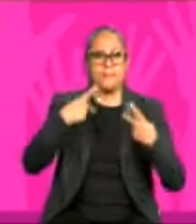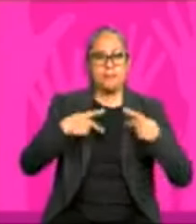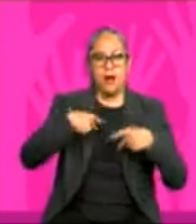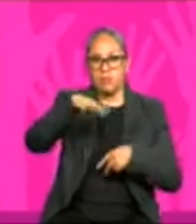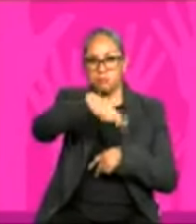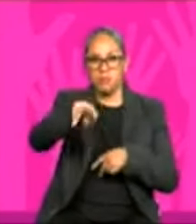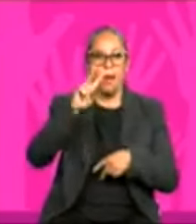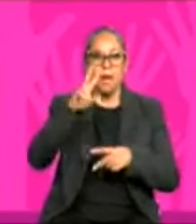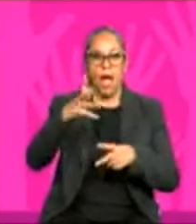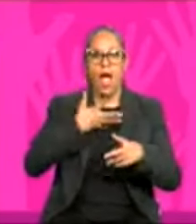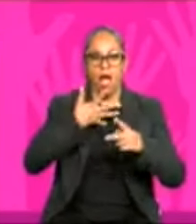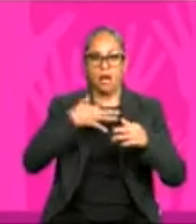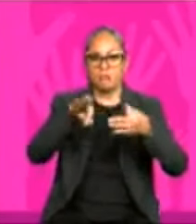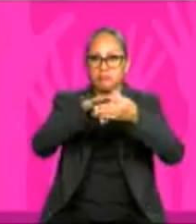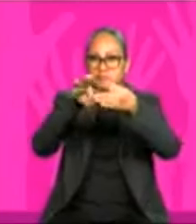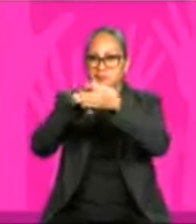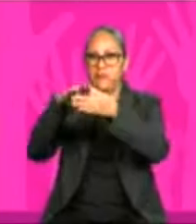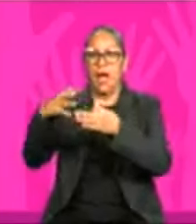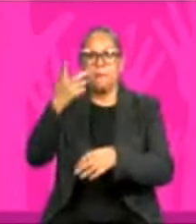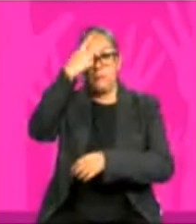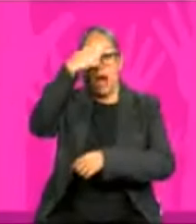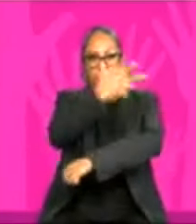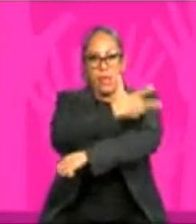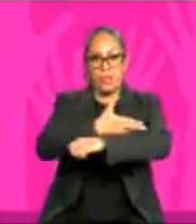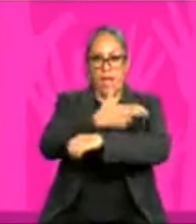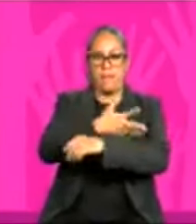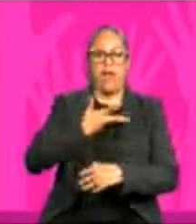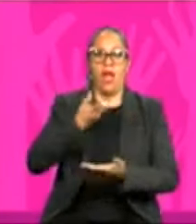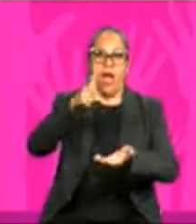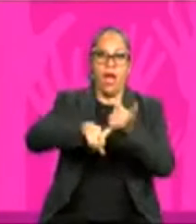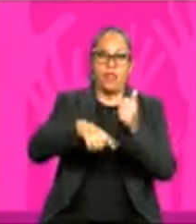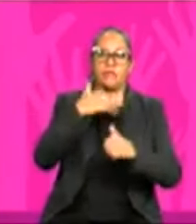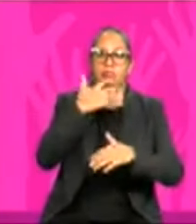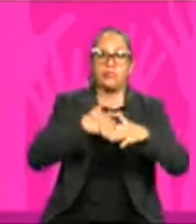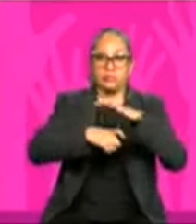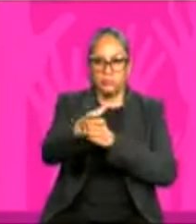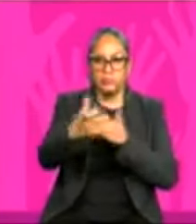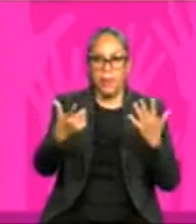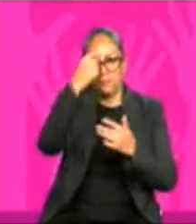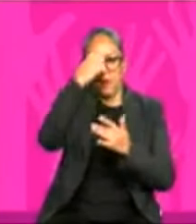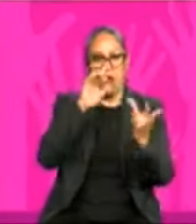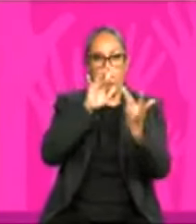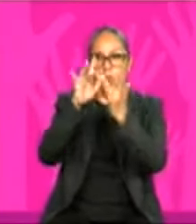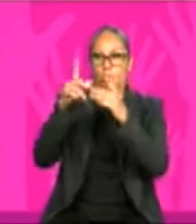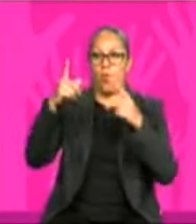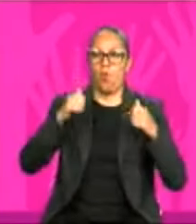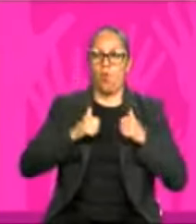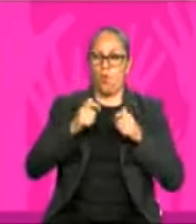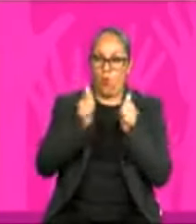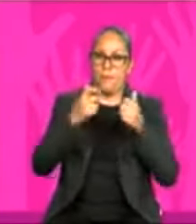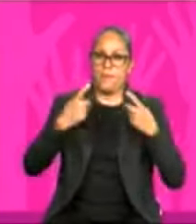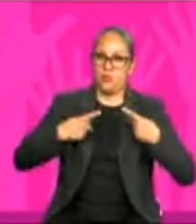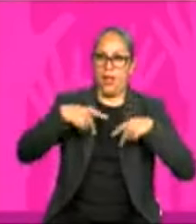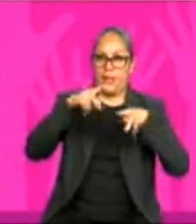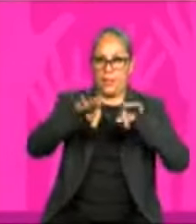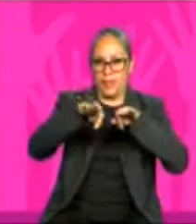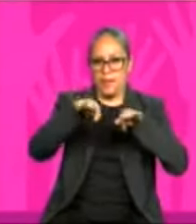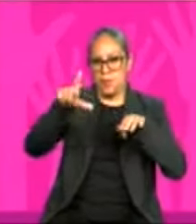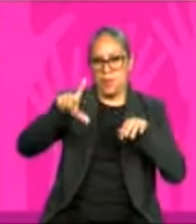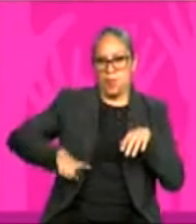los actos de corrupción en trámites o al tener contacto con alguna persona servidora pública. La pregunta es la